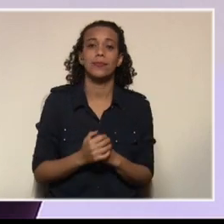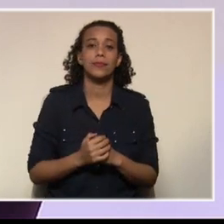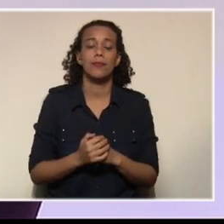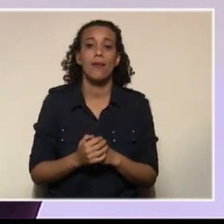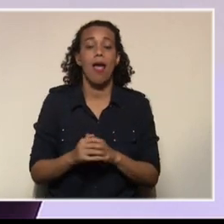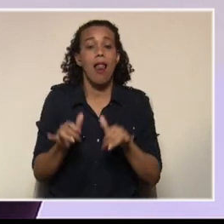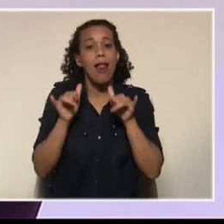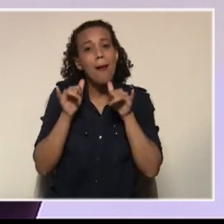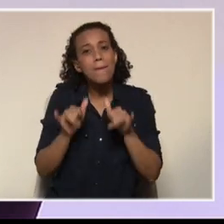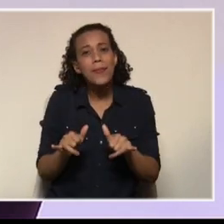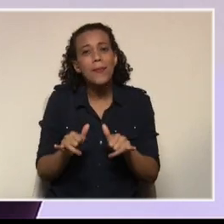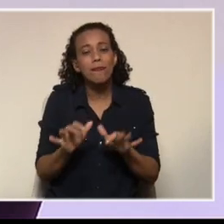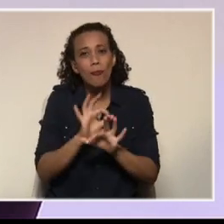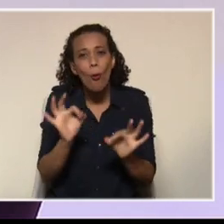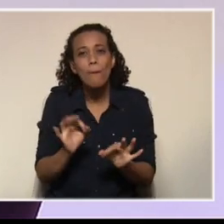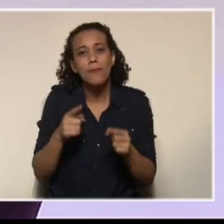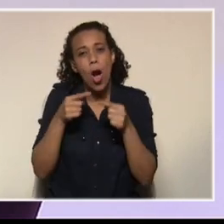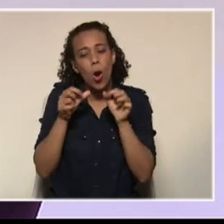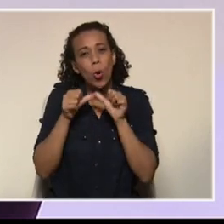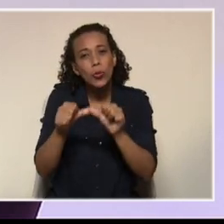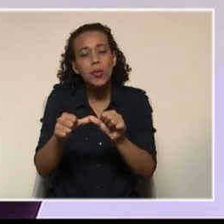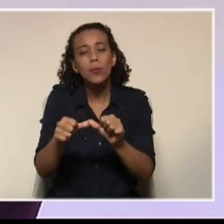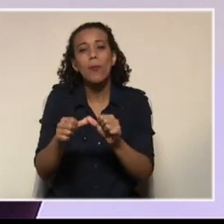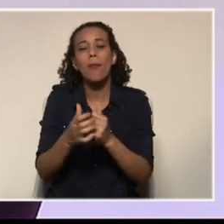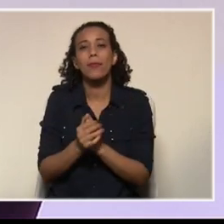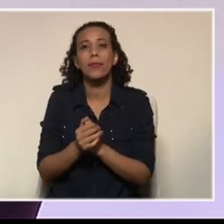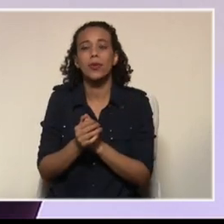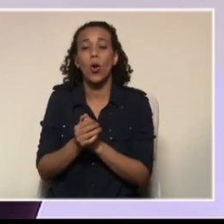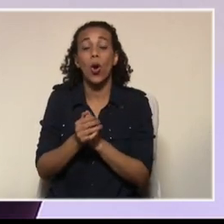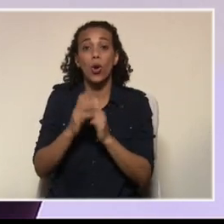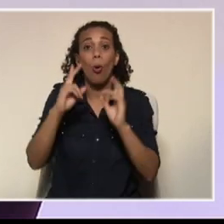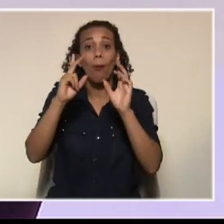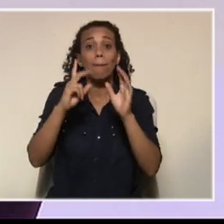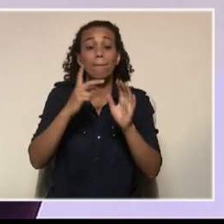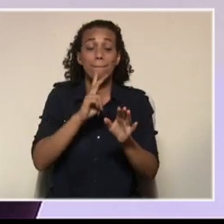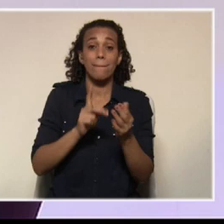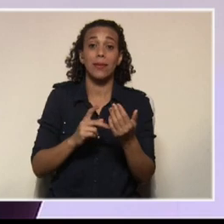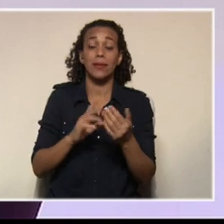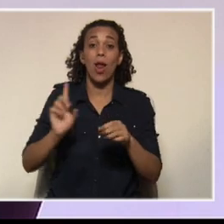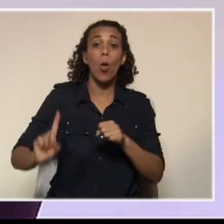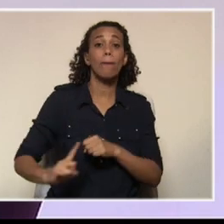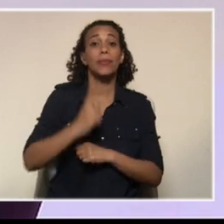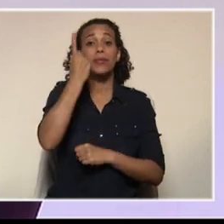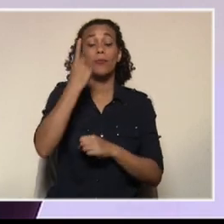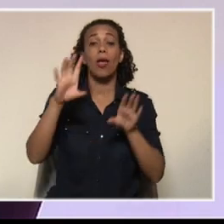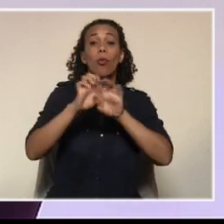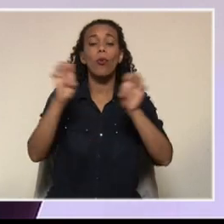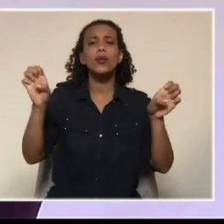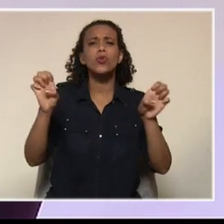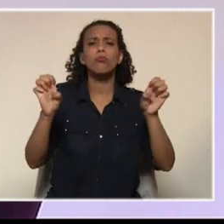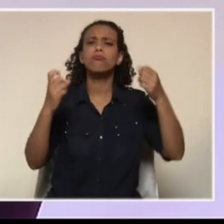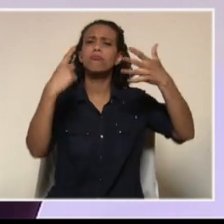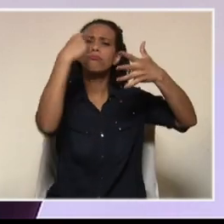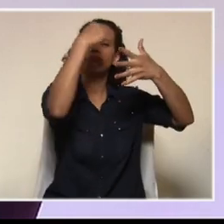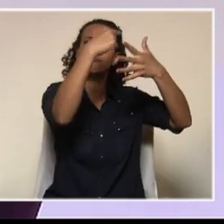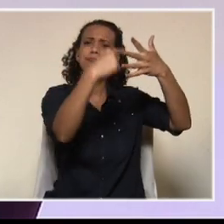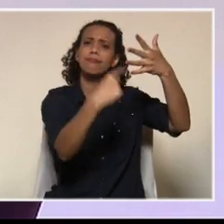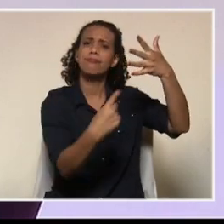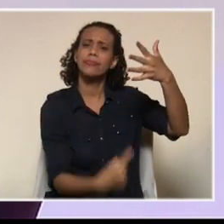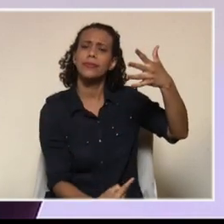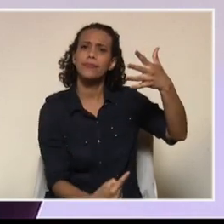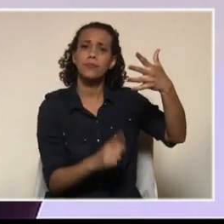manera, entonces, vamos a lo que son los principios de la educación a distancia. ¿Y cuáles son esos